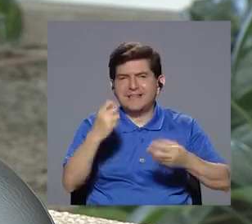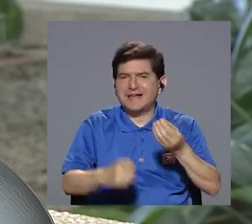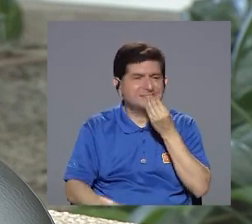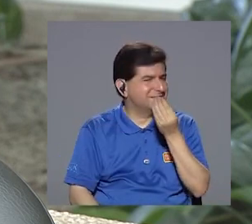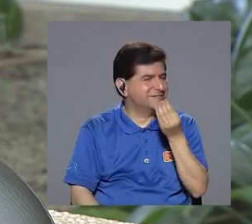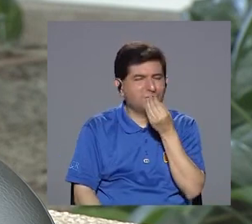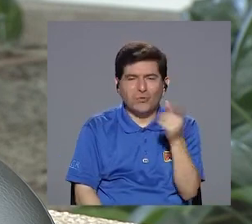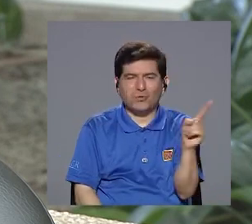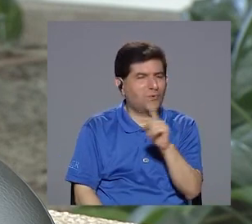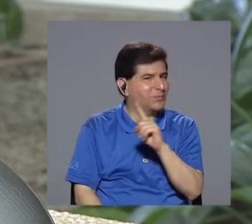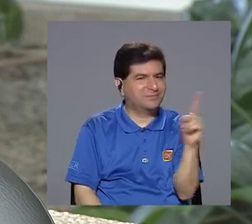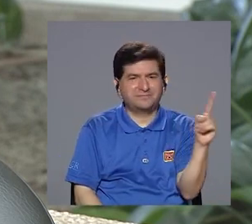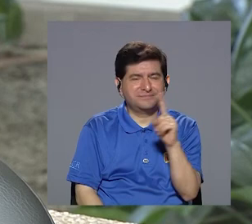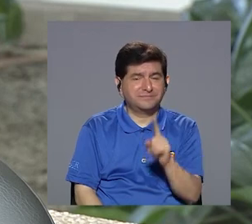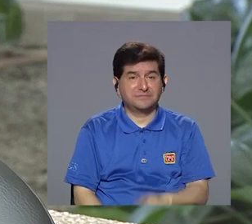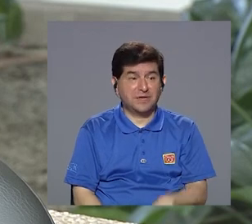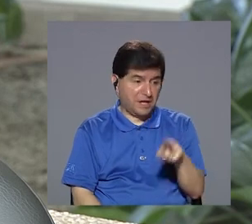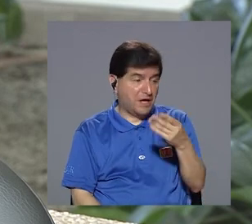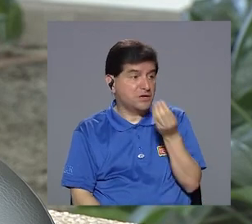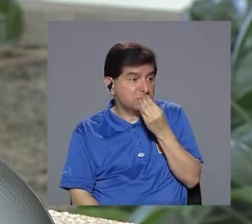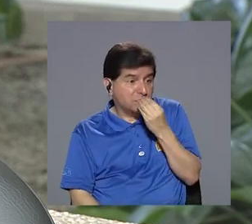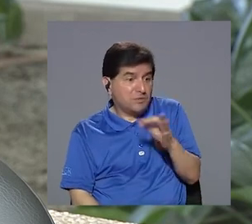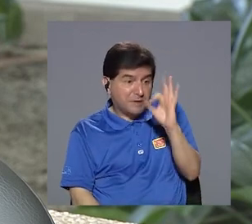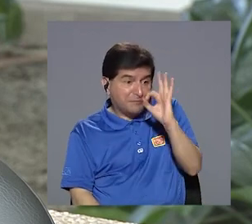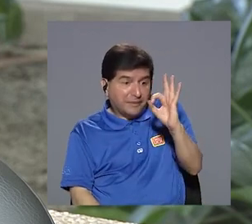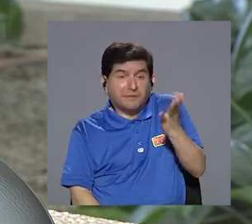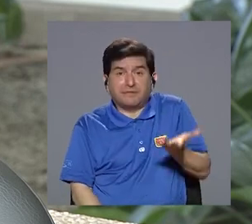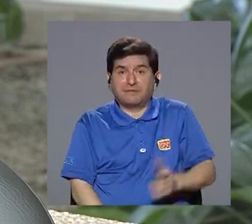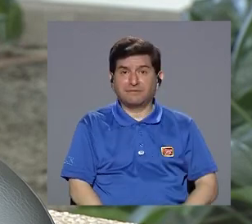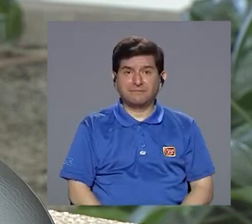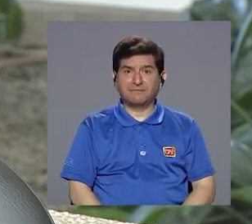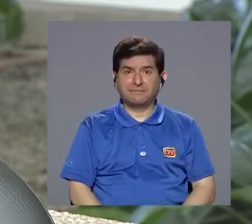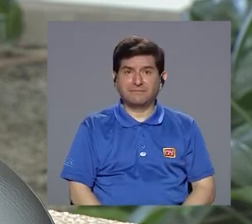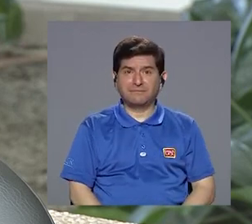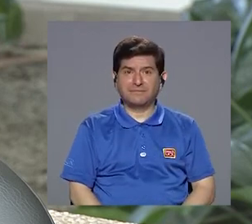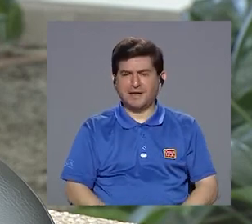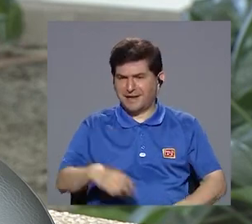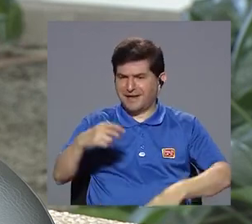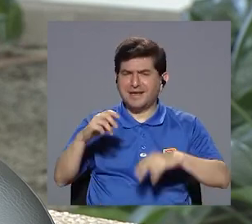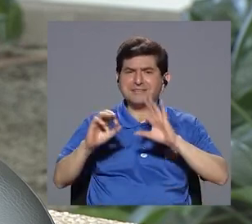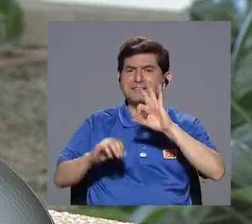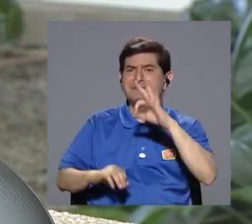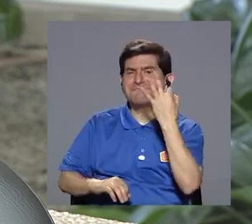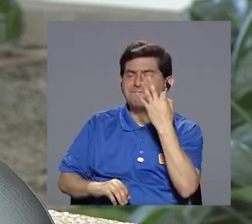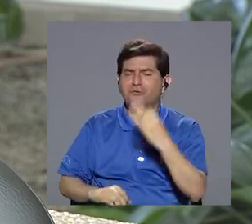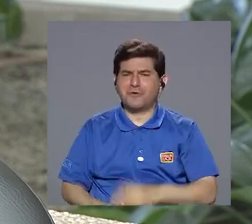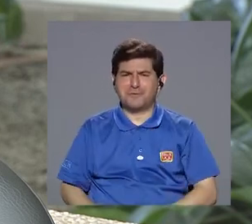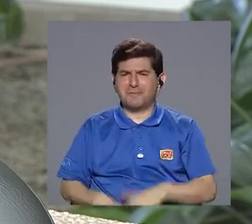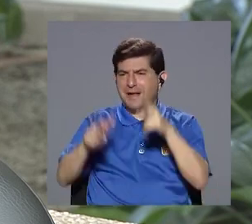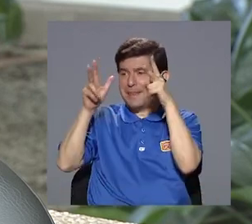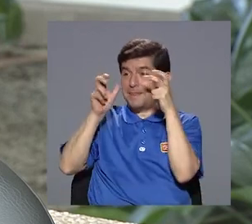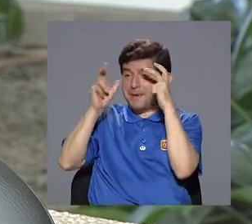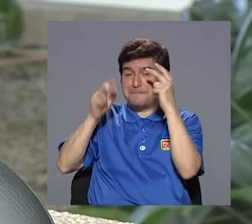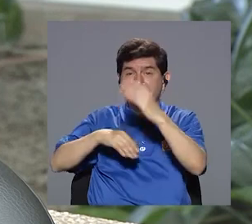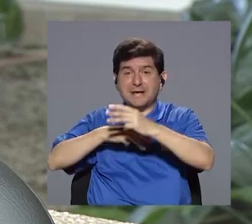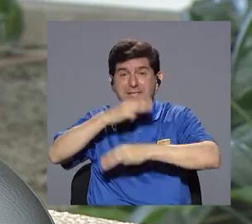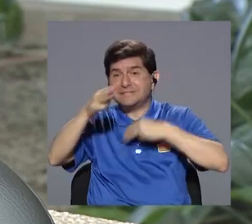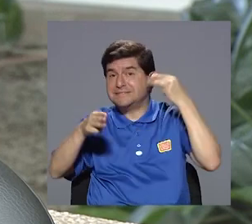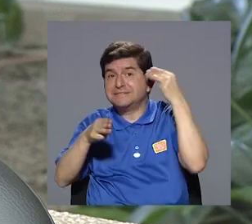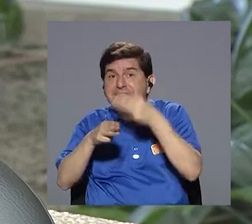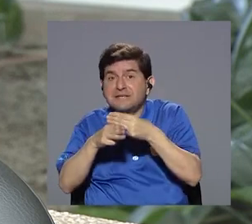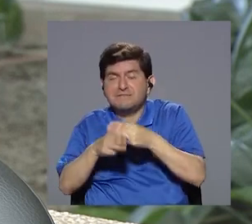trastorno en la nutrición, porque están... están comiendo adecuadamente, sino más bien es una forma de percibir el